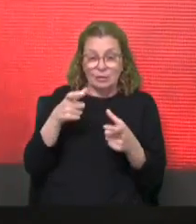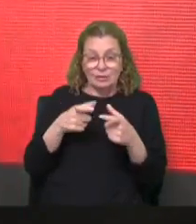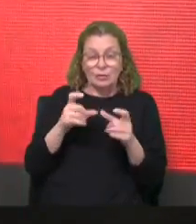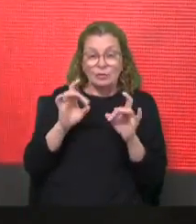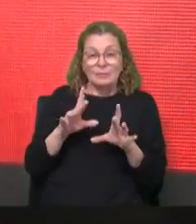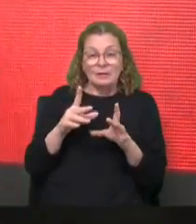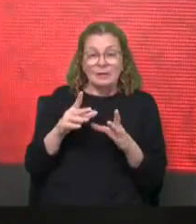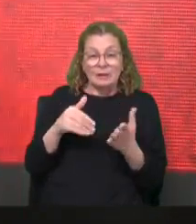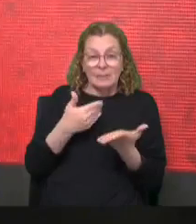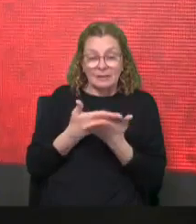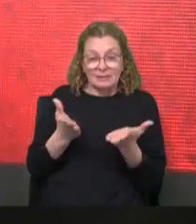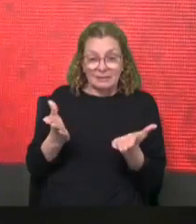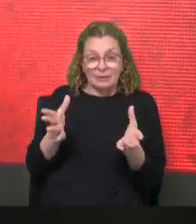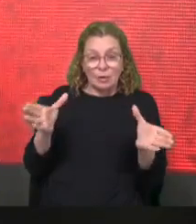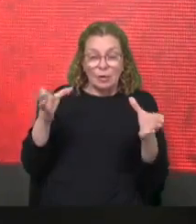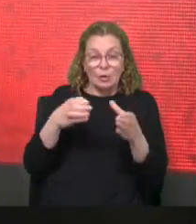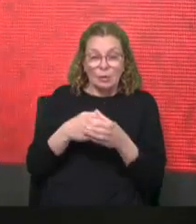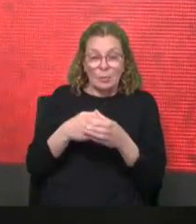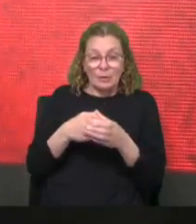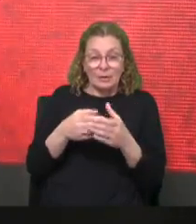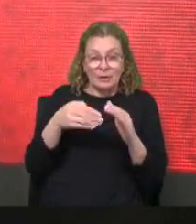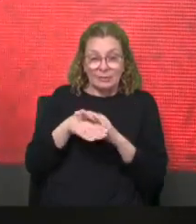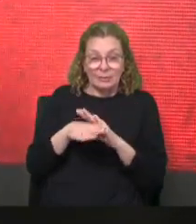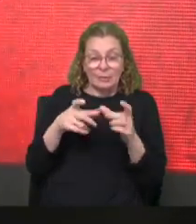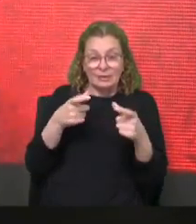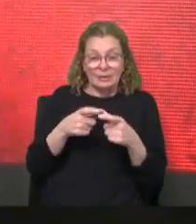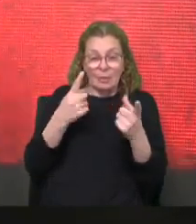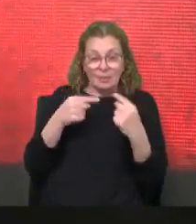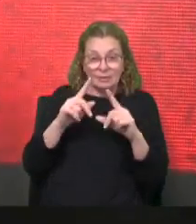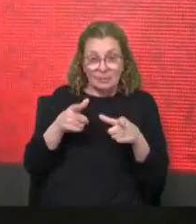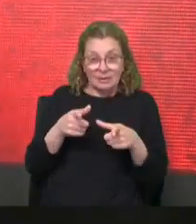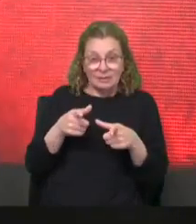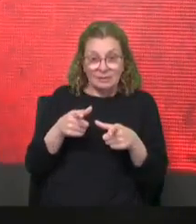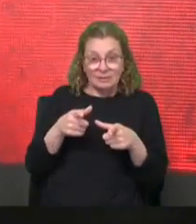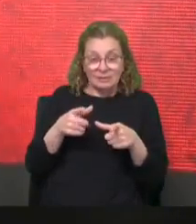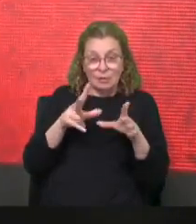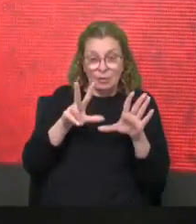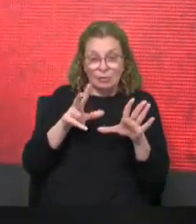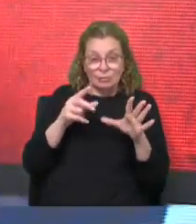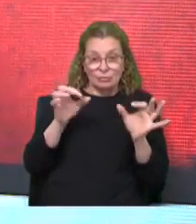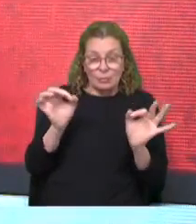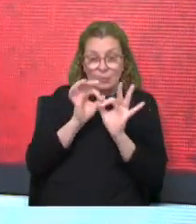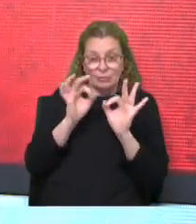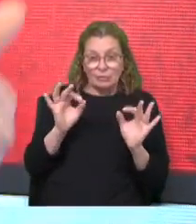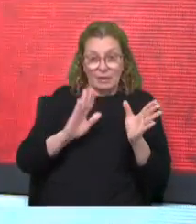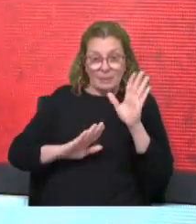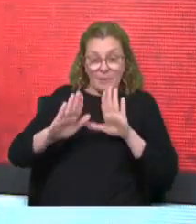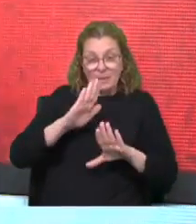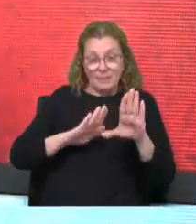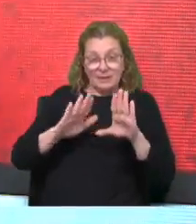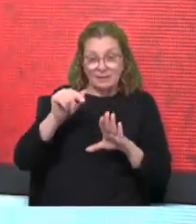sino que es la presentación de la banda, y eso incluye el disco, pero también van a haber 8 temas más que estuvimos preparando para